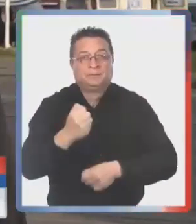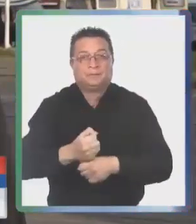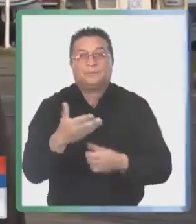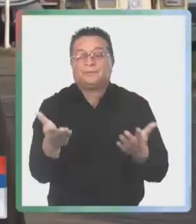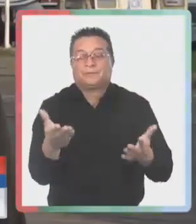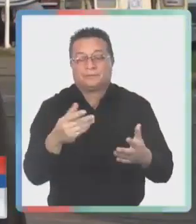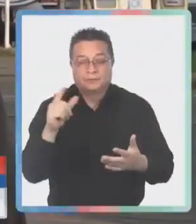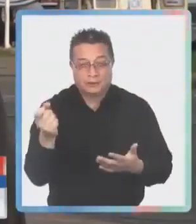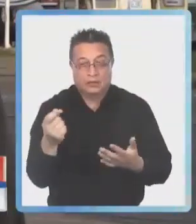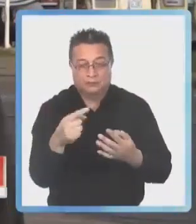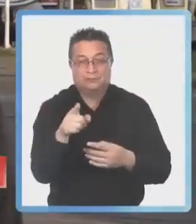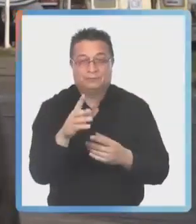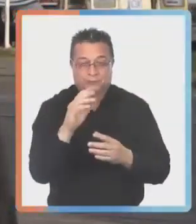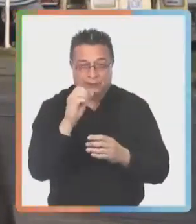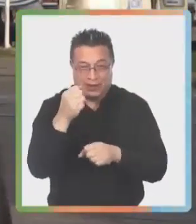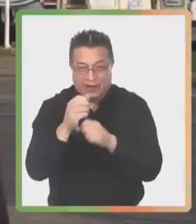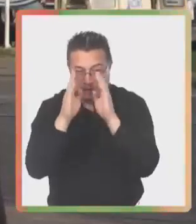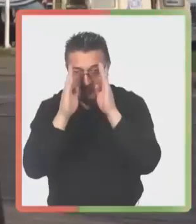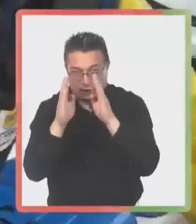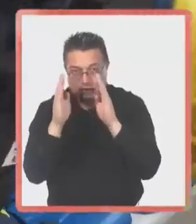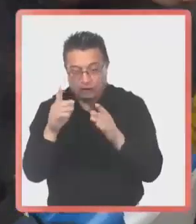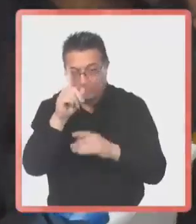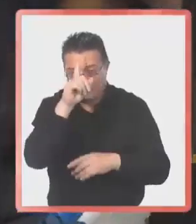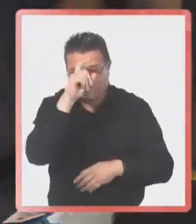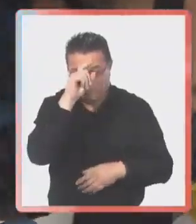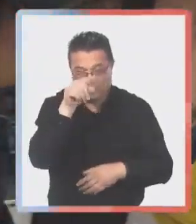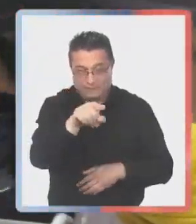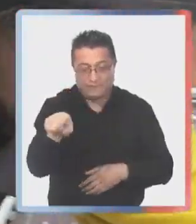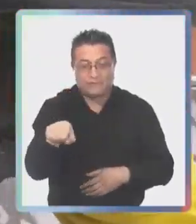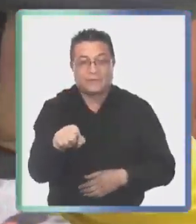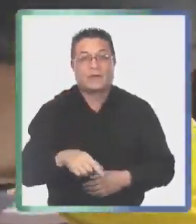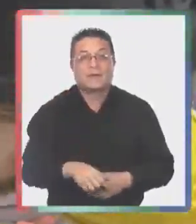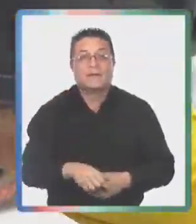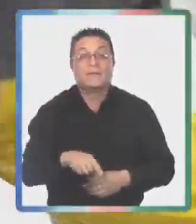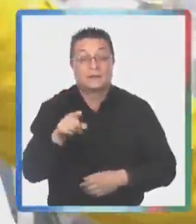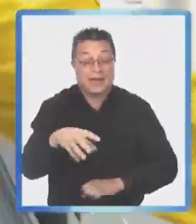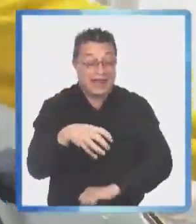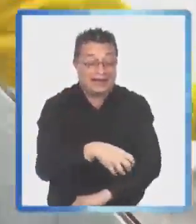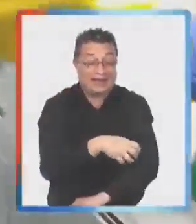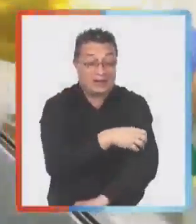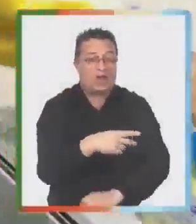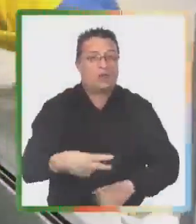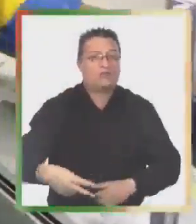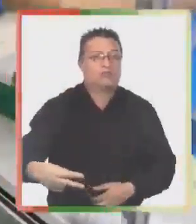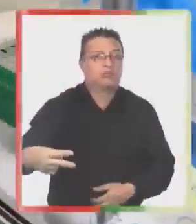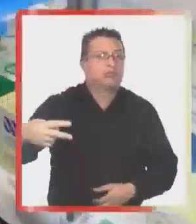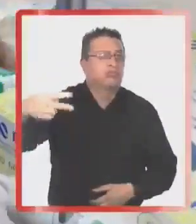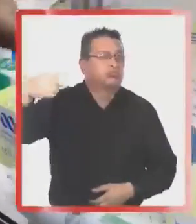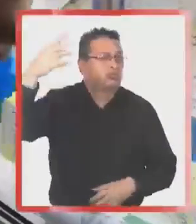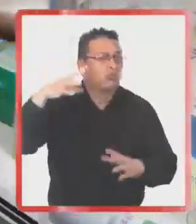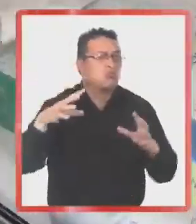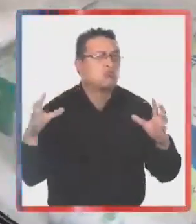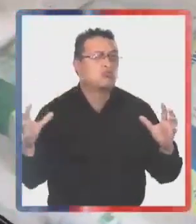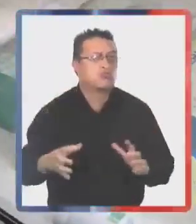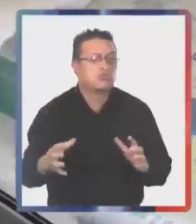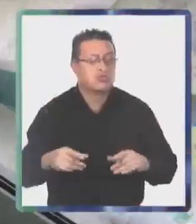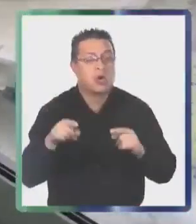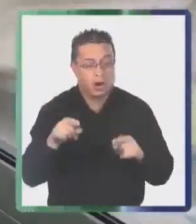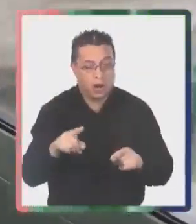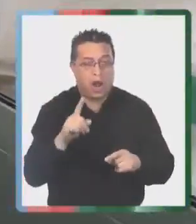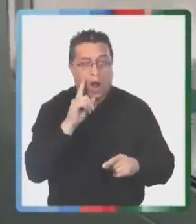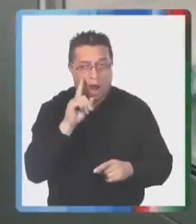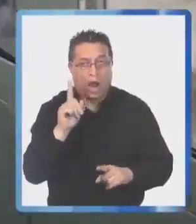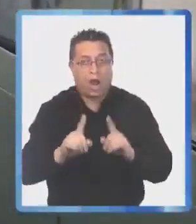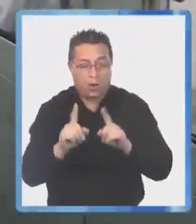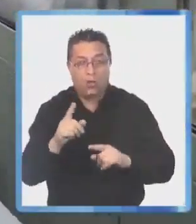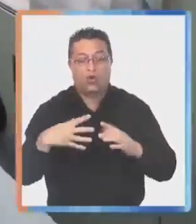los trabajadores a la primera línea de la atención primaria. En nuestra región la situación ha escalado a tal nivel que se ha